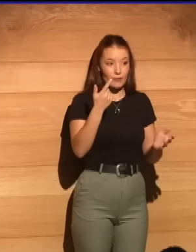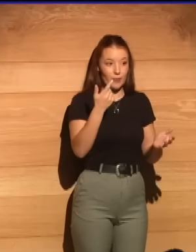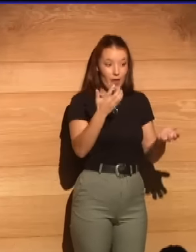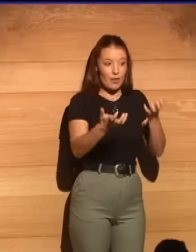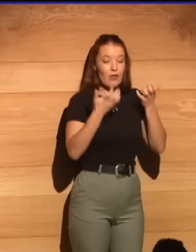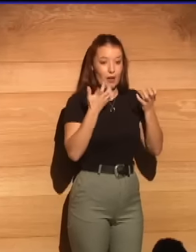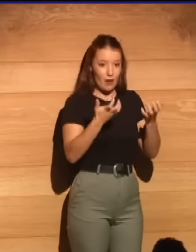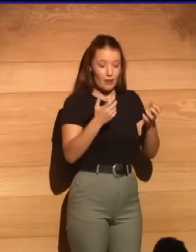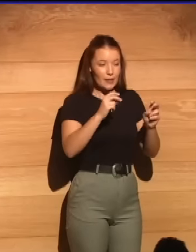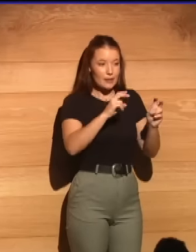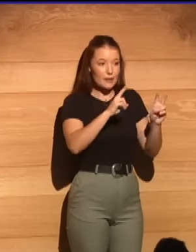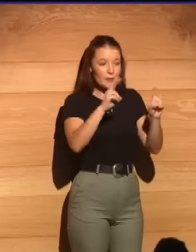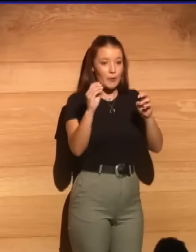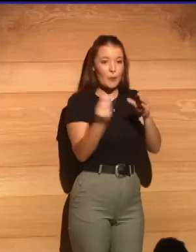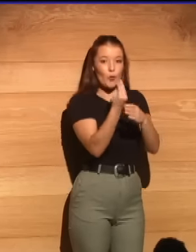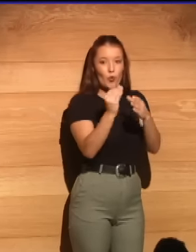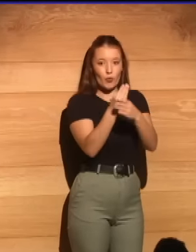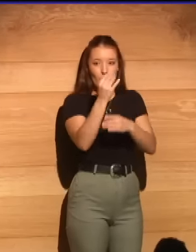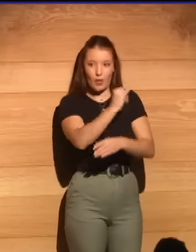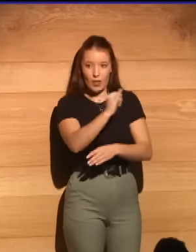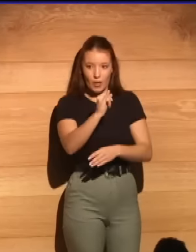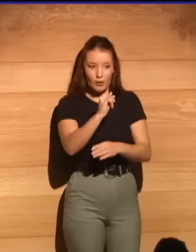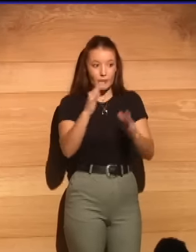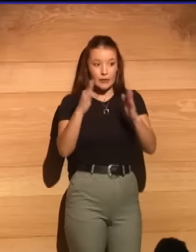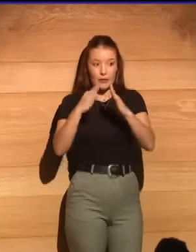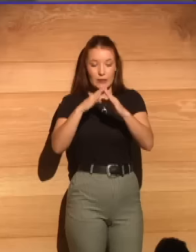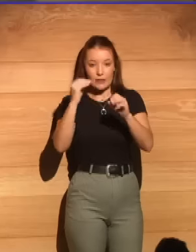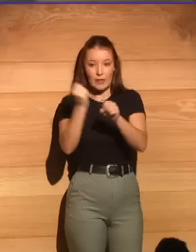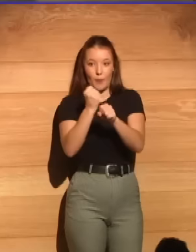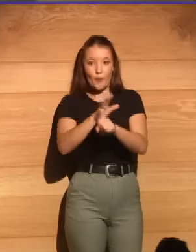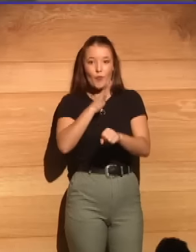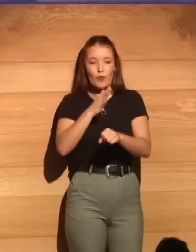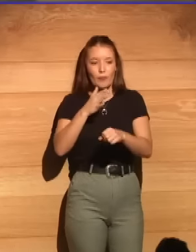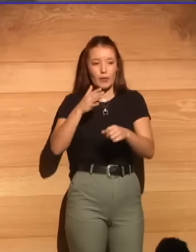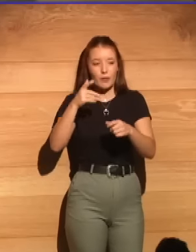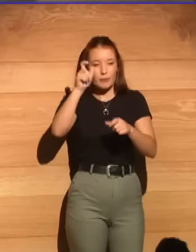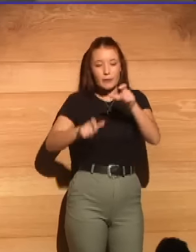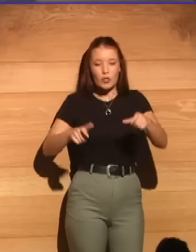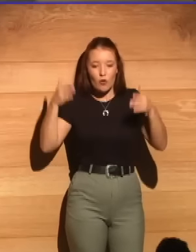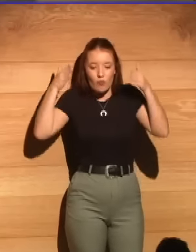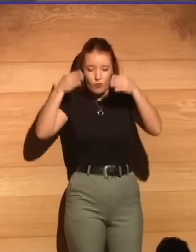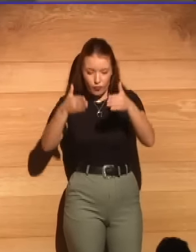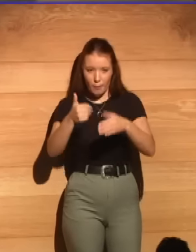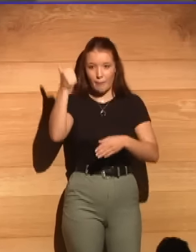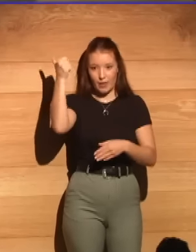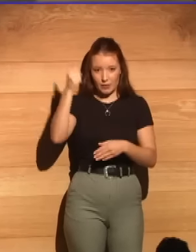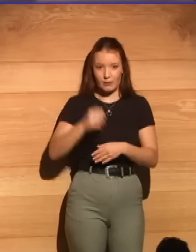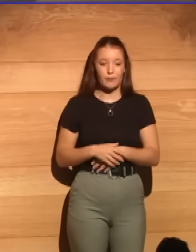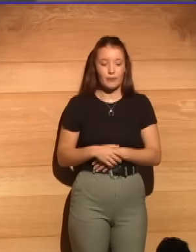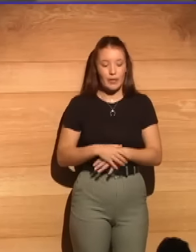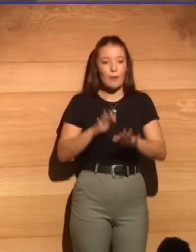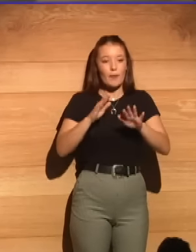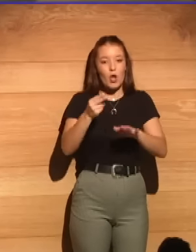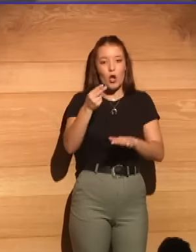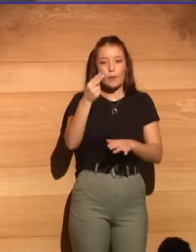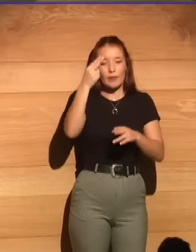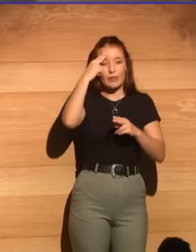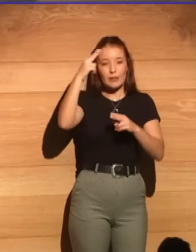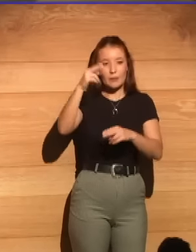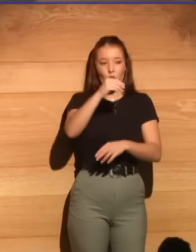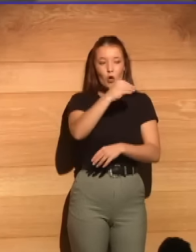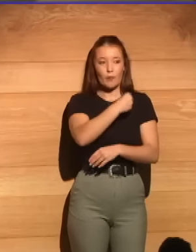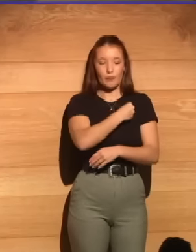productividad desde que hay teletrabajo, ¿no? Porque la gente está más concentrada. Pero eso lo tenemos de aunar con un respeto a la vida privada, con un equilibrio de